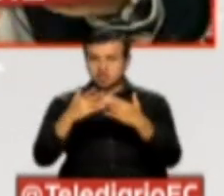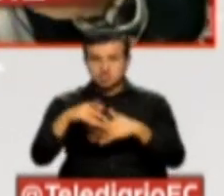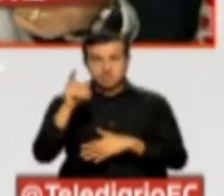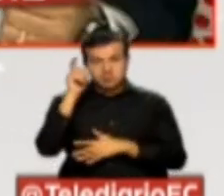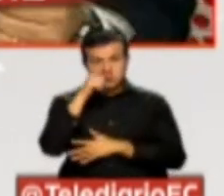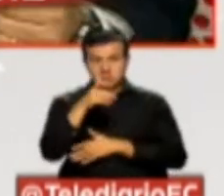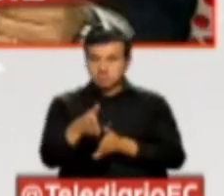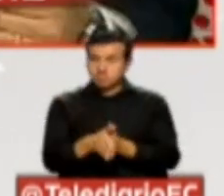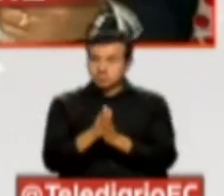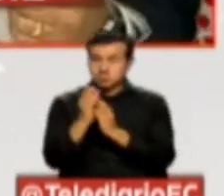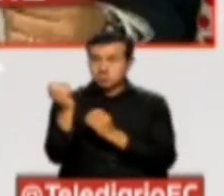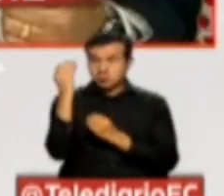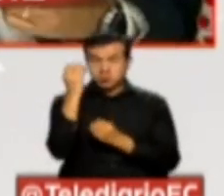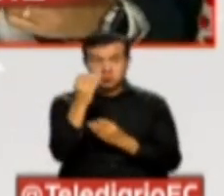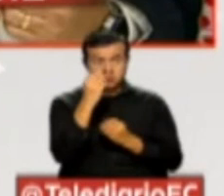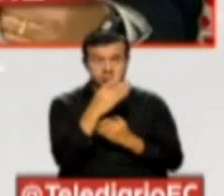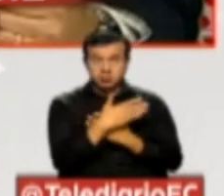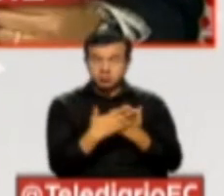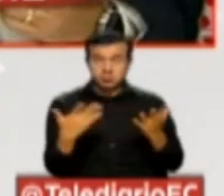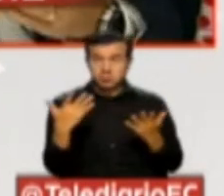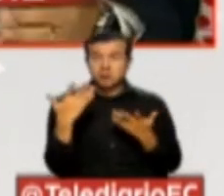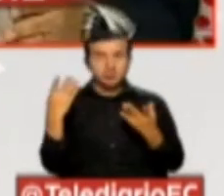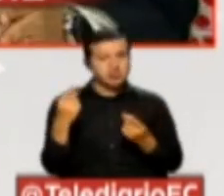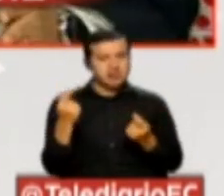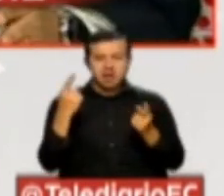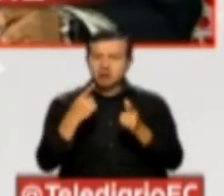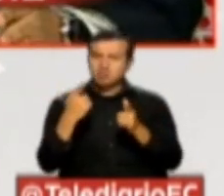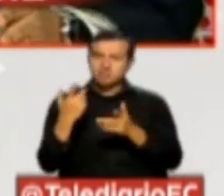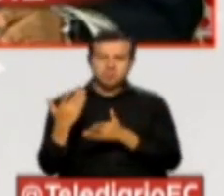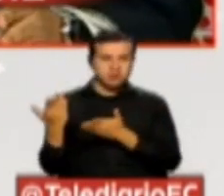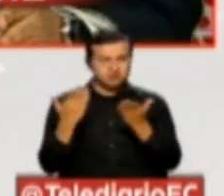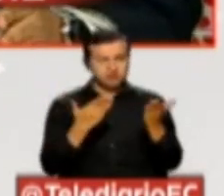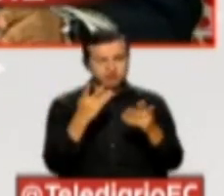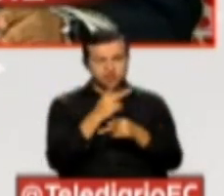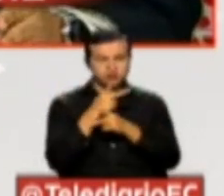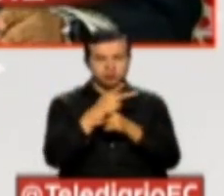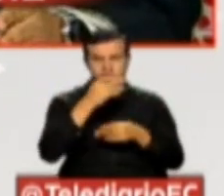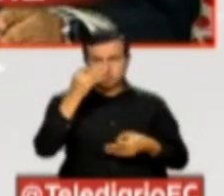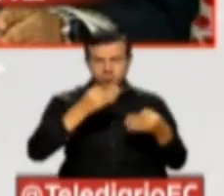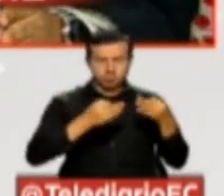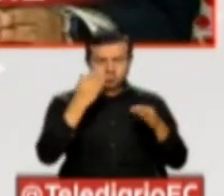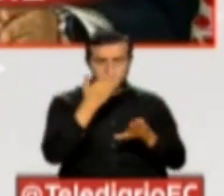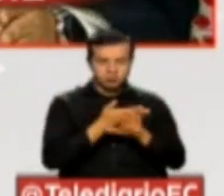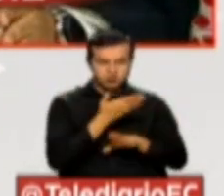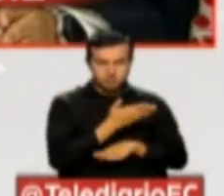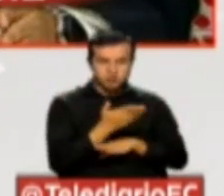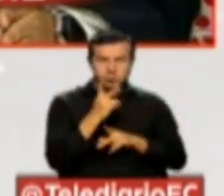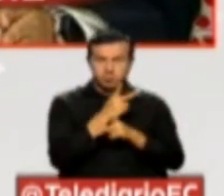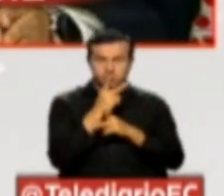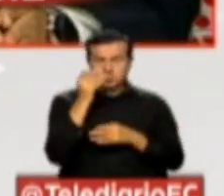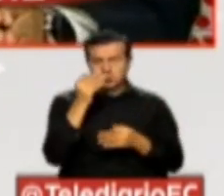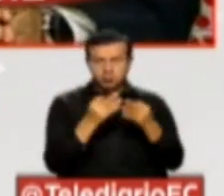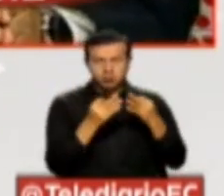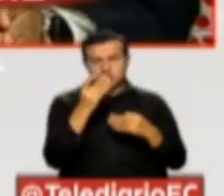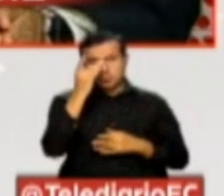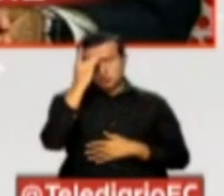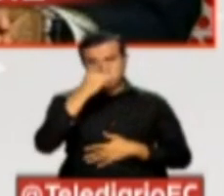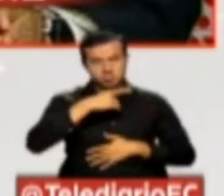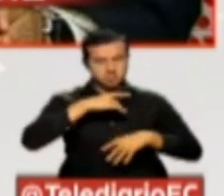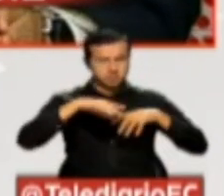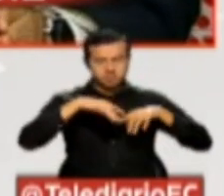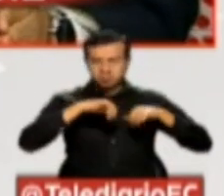fiscal pida los informes, estos informes deben ser remitidos inmediatamente al Consejo de la Judicatura para que el Consejo de la Judicatura tome las